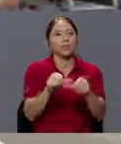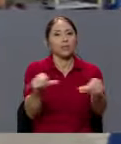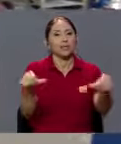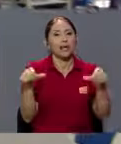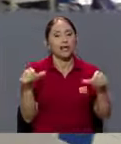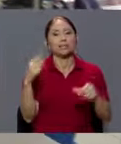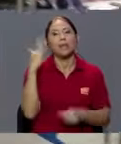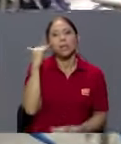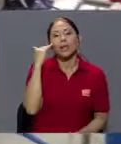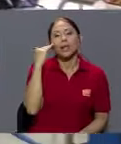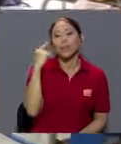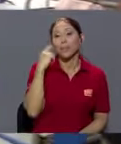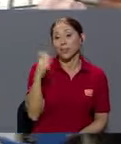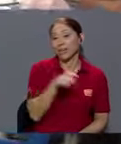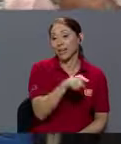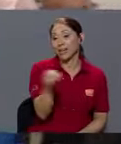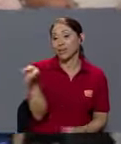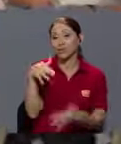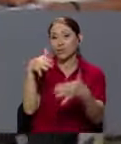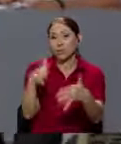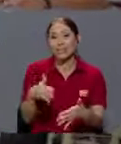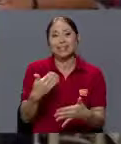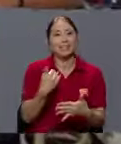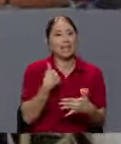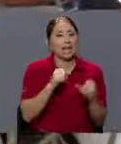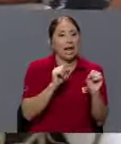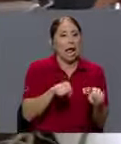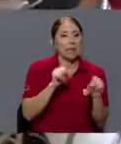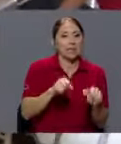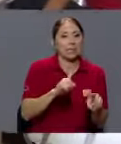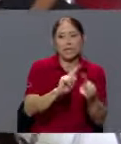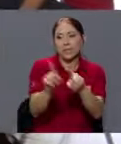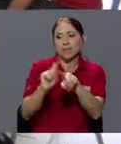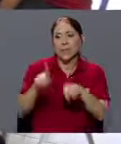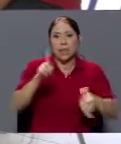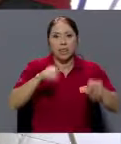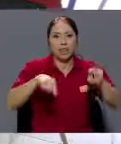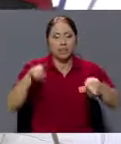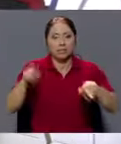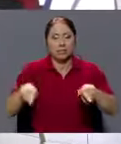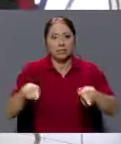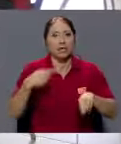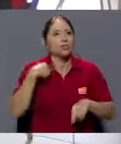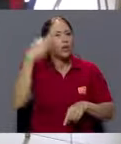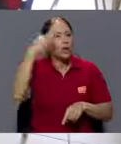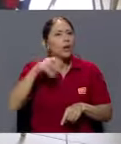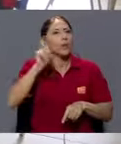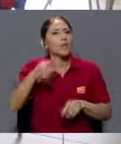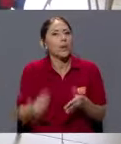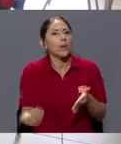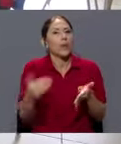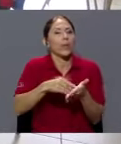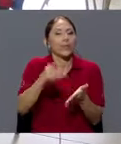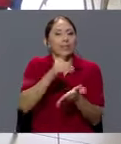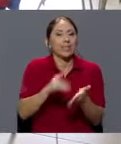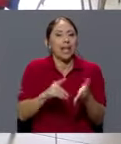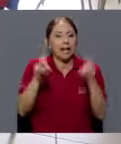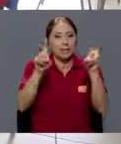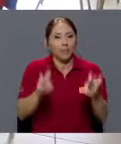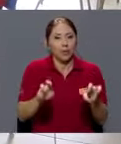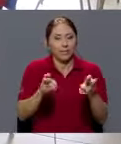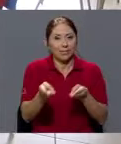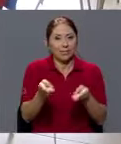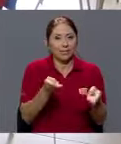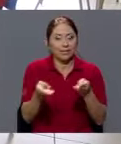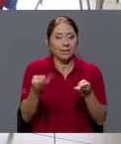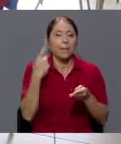que los estudiantes tienen diferentes capacidades. Entonces creo que hay que rediseñar las pruebas para tener